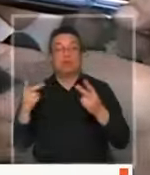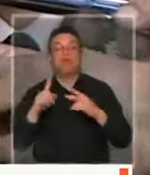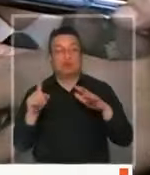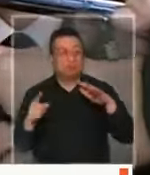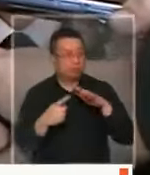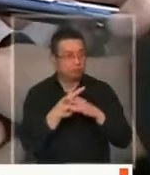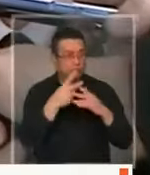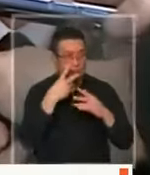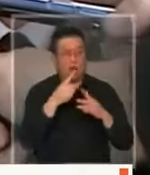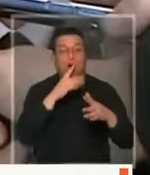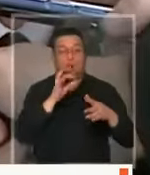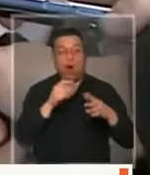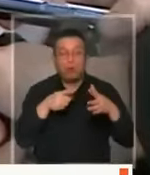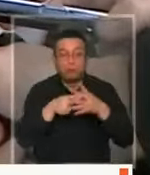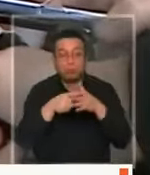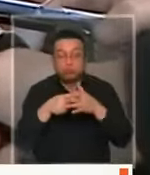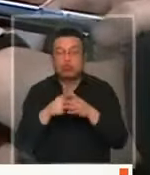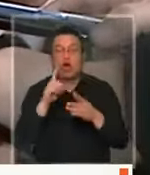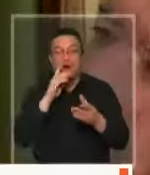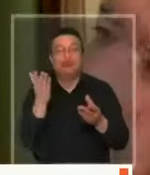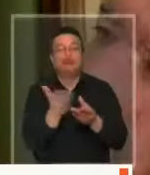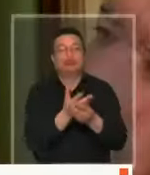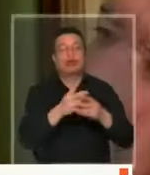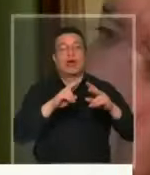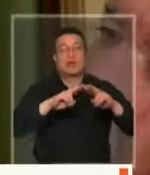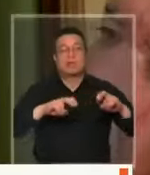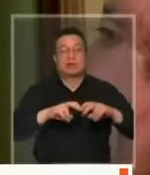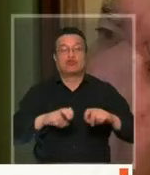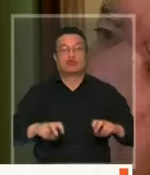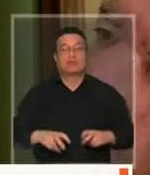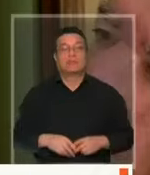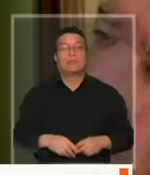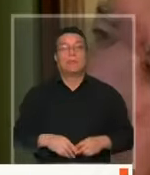diciendo que son filtraciones de causas que están en investigación. De momento,